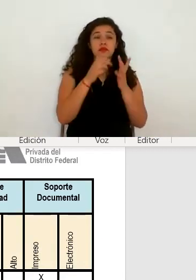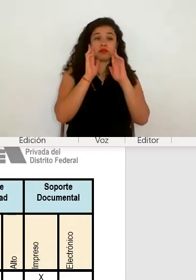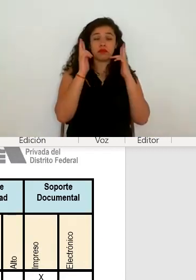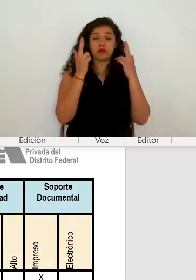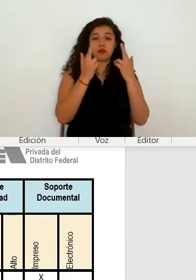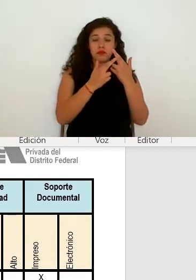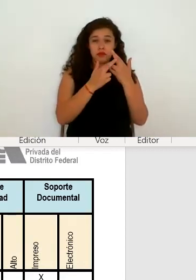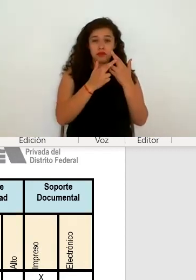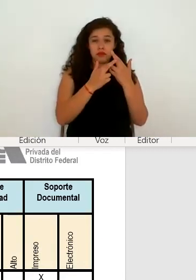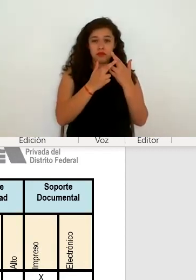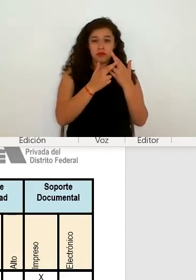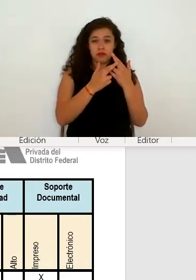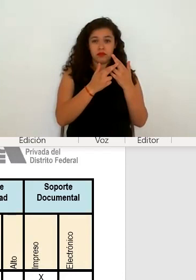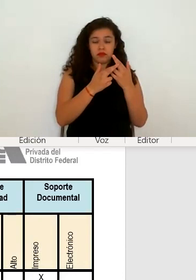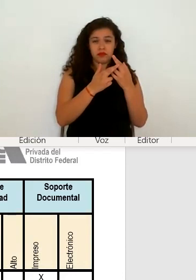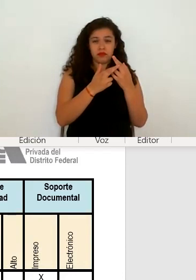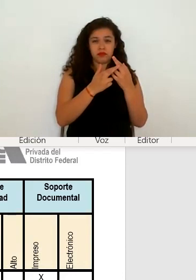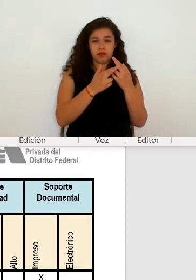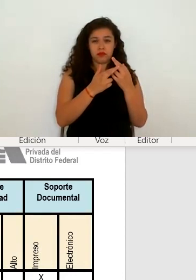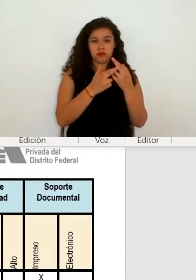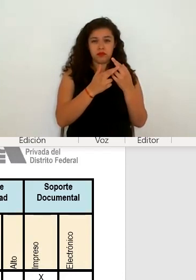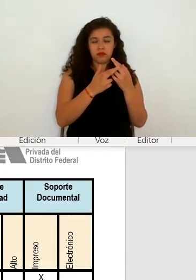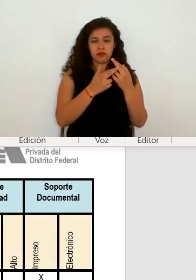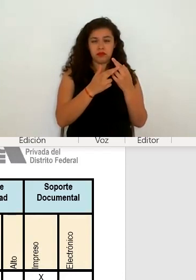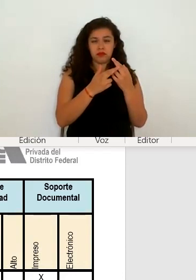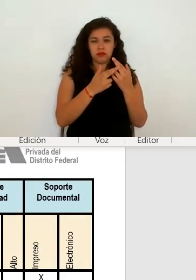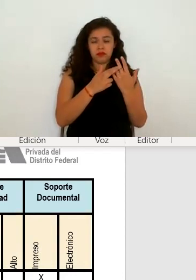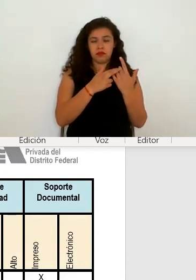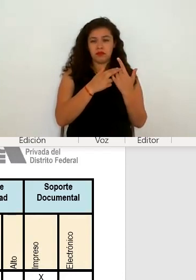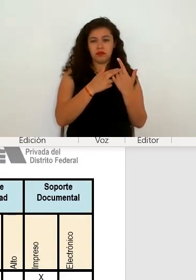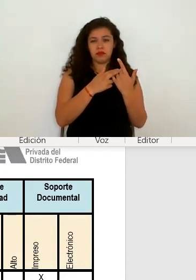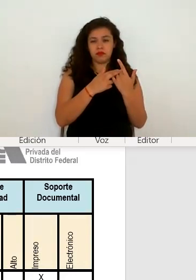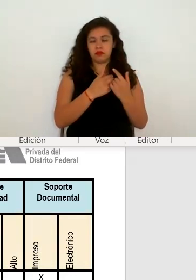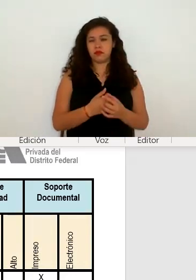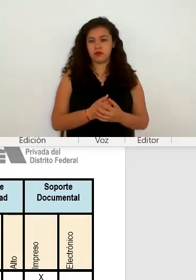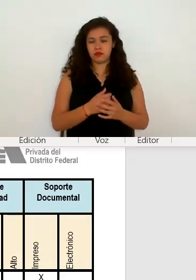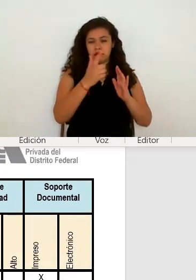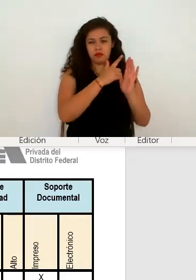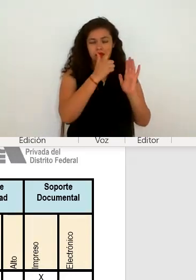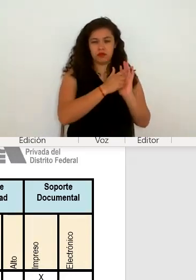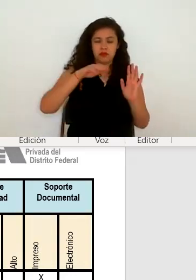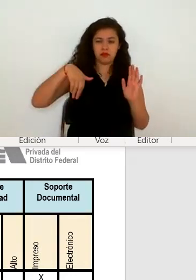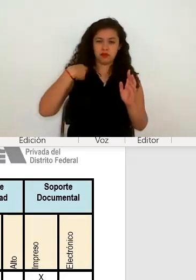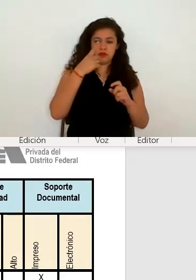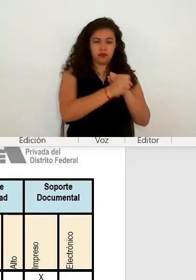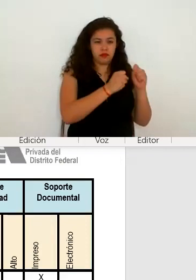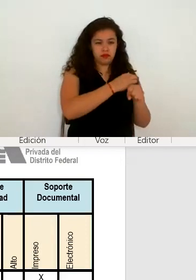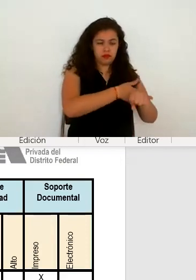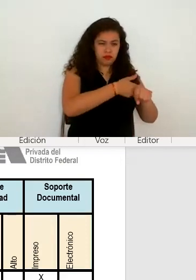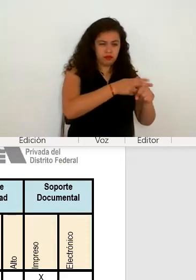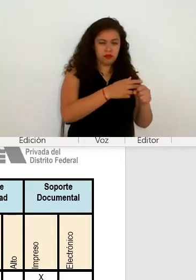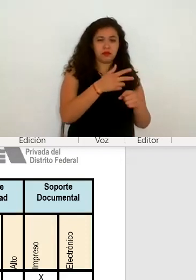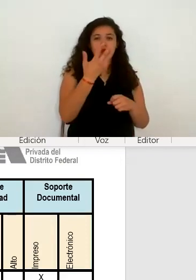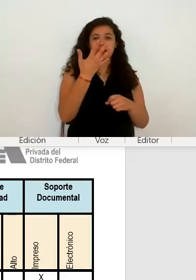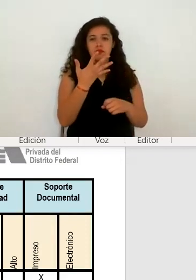sesiones son de valor administrativo y legal, se conservan 1 año en el archivo de trámite, 11